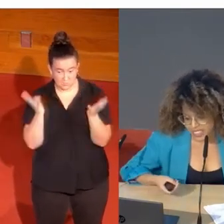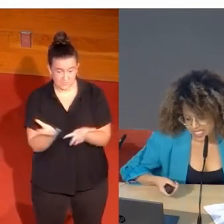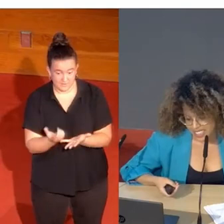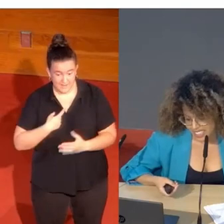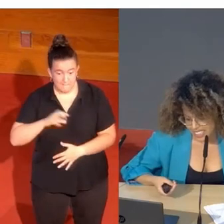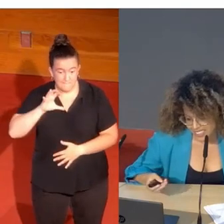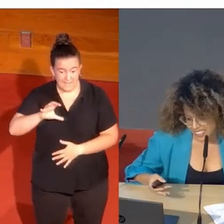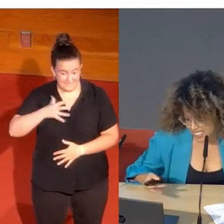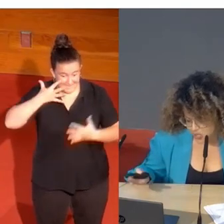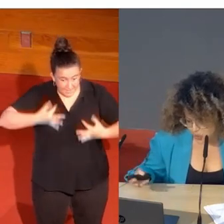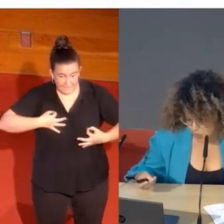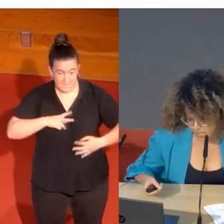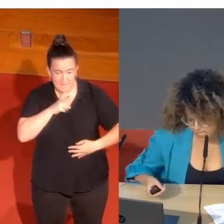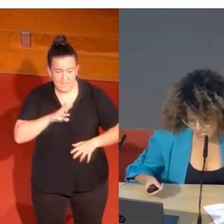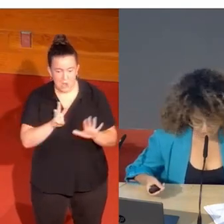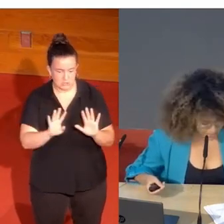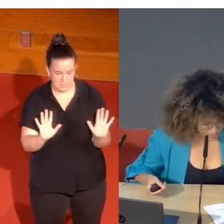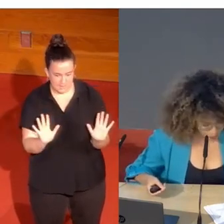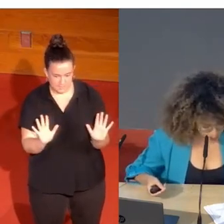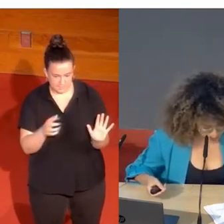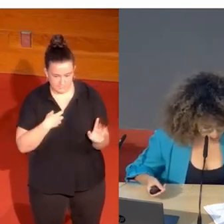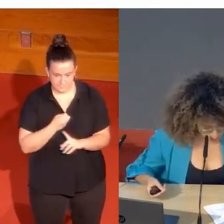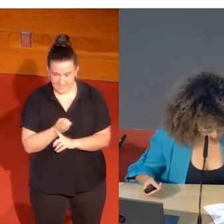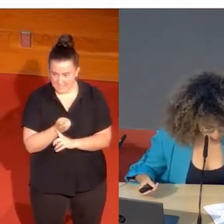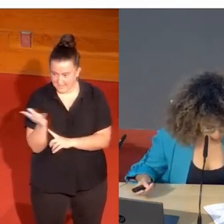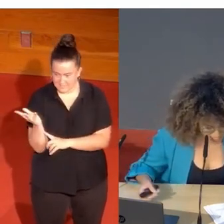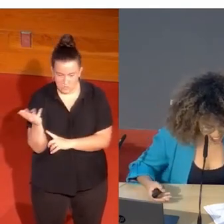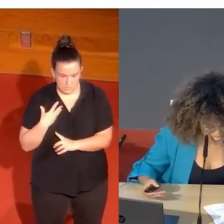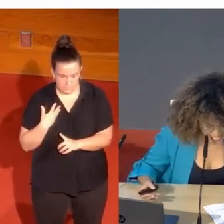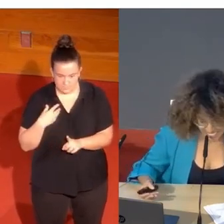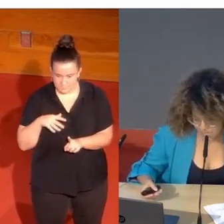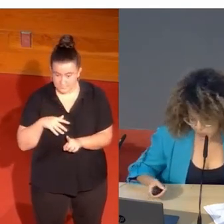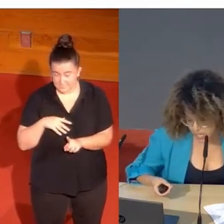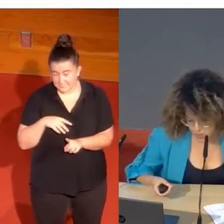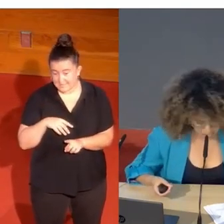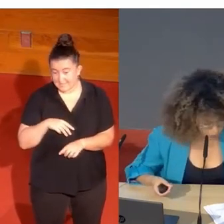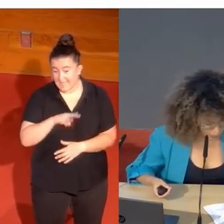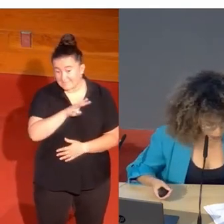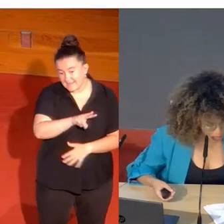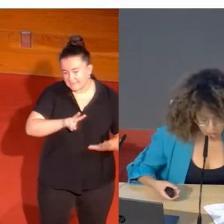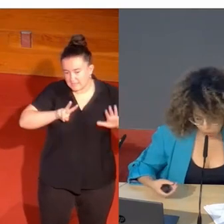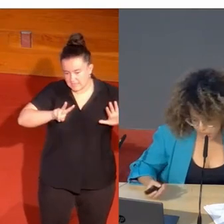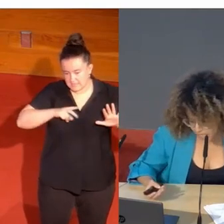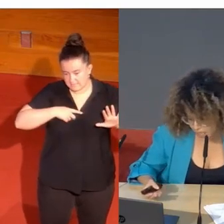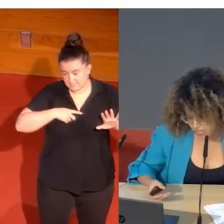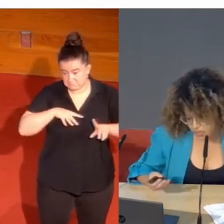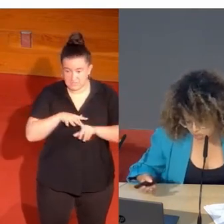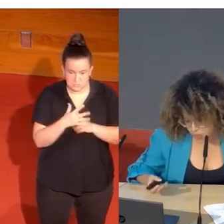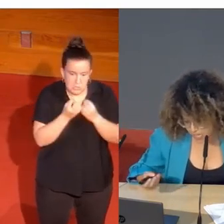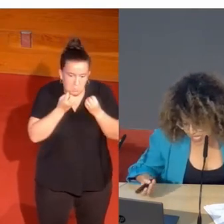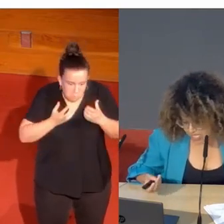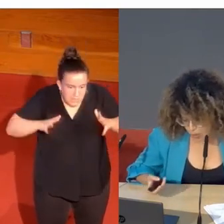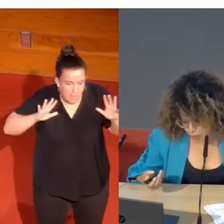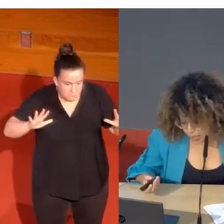mundo eh Y el resto pues eh se encuentran en una situa 37 se encuentran en una situación buena la